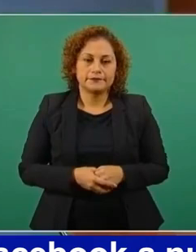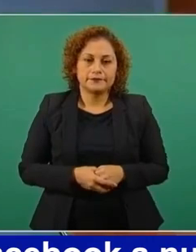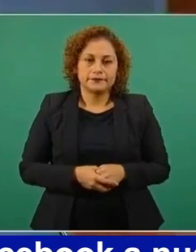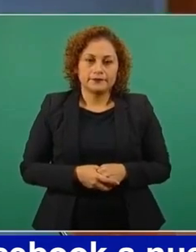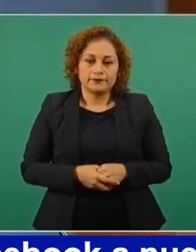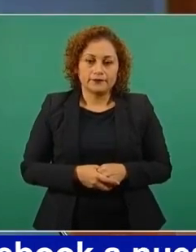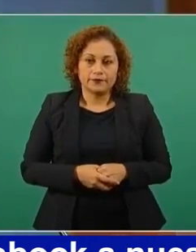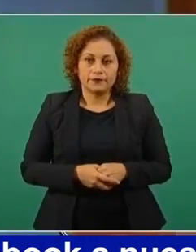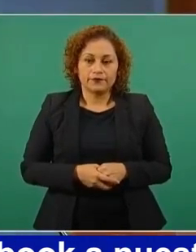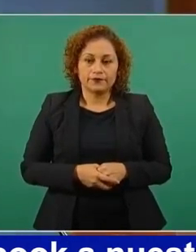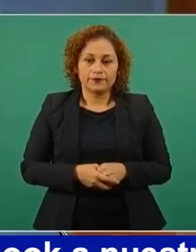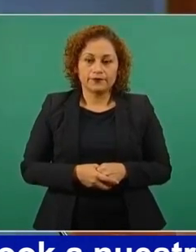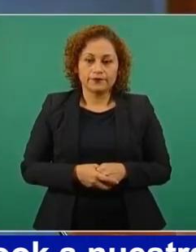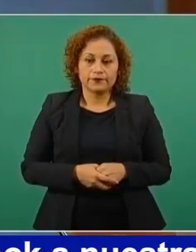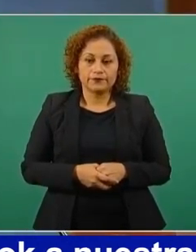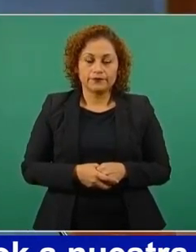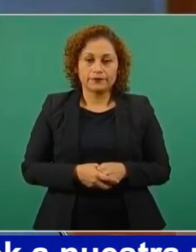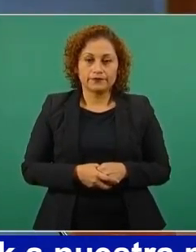el número de vacunados,